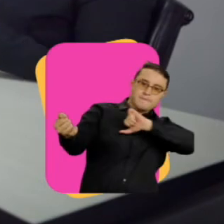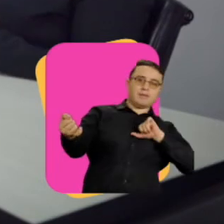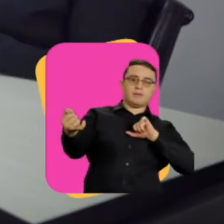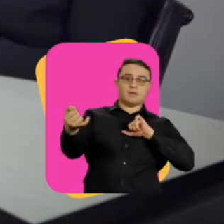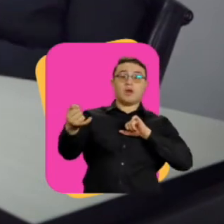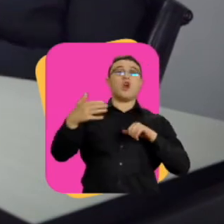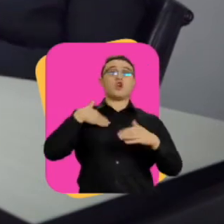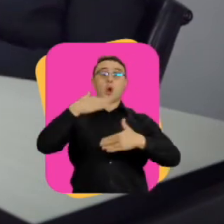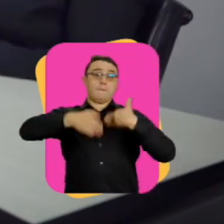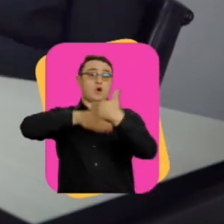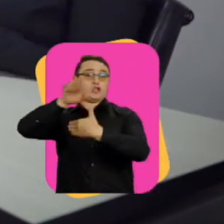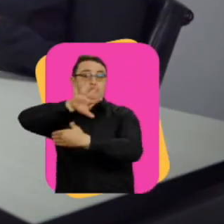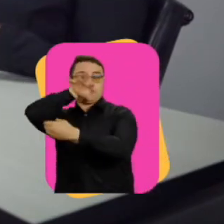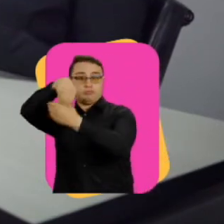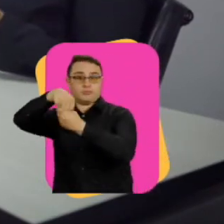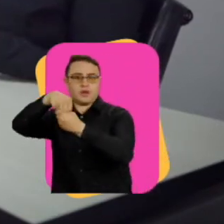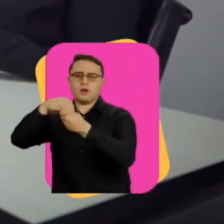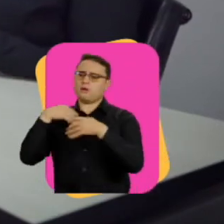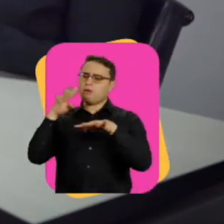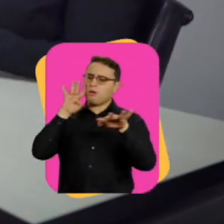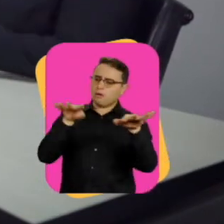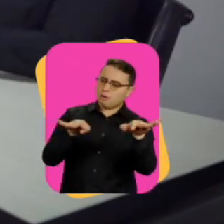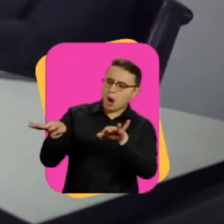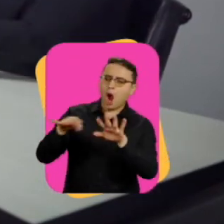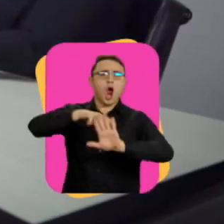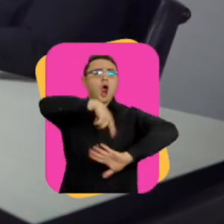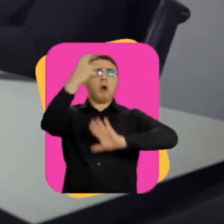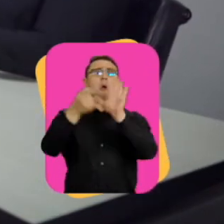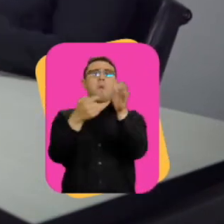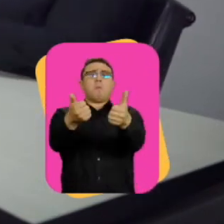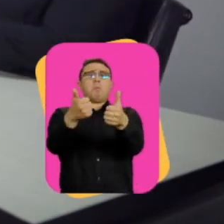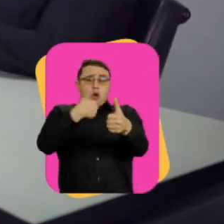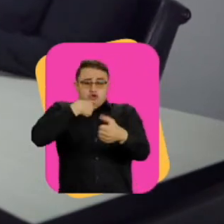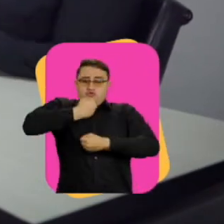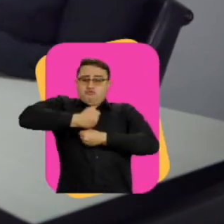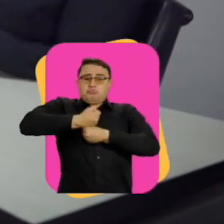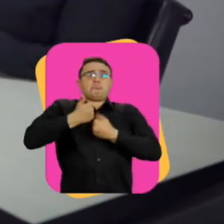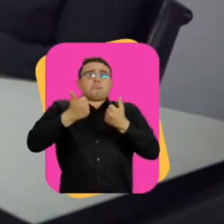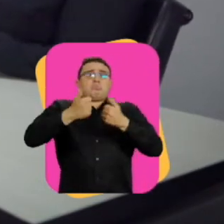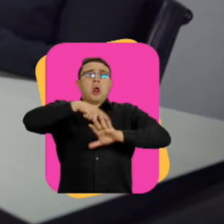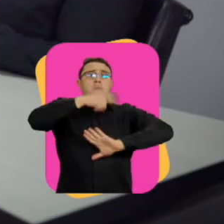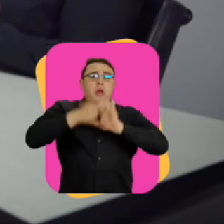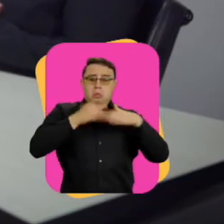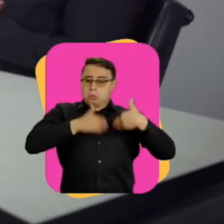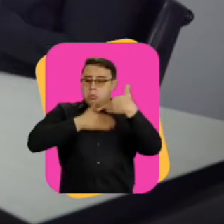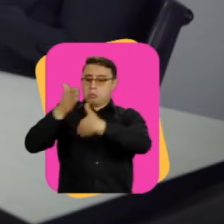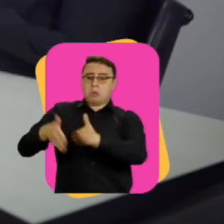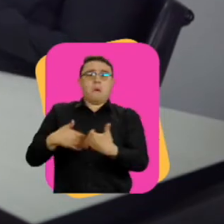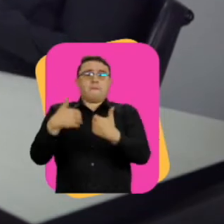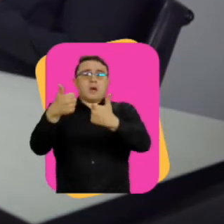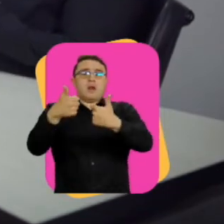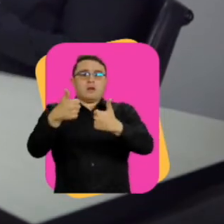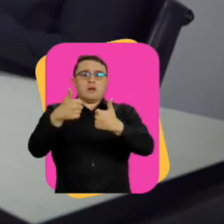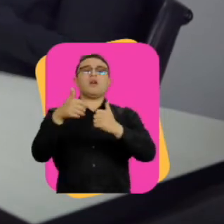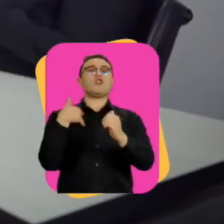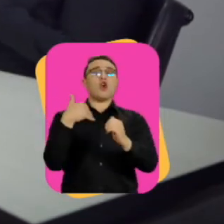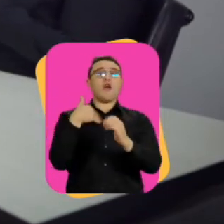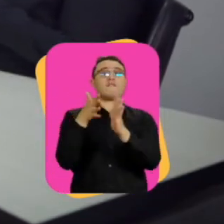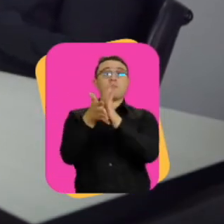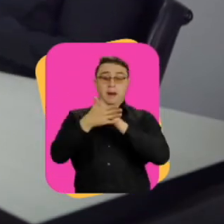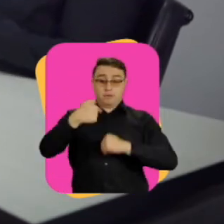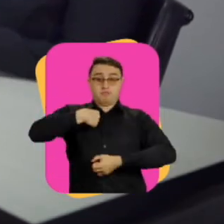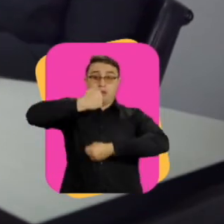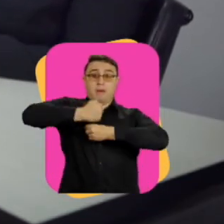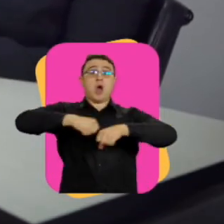del proceso, obviamente para ti todo está bien porque tú lo estás haciendo y eres parte. O sea, no voy a decir yo que mi trabajo está